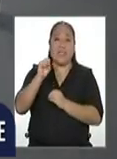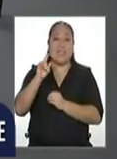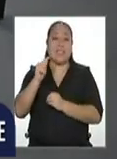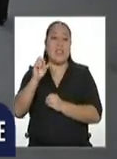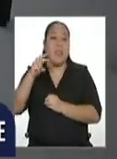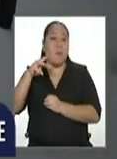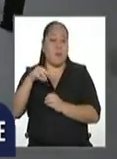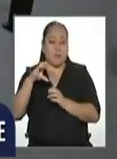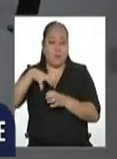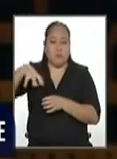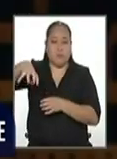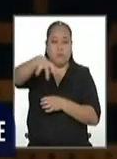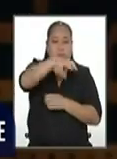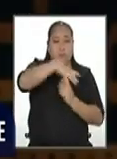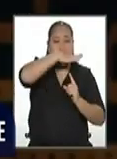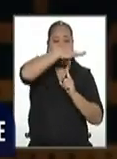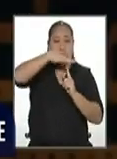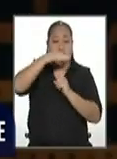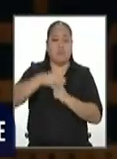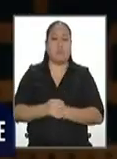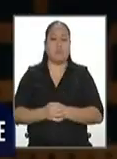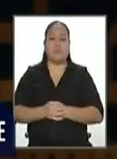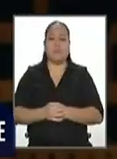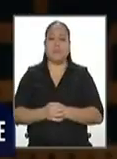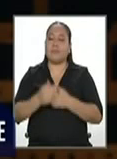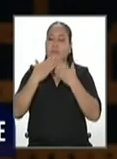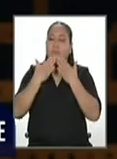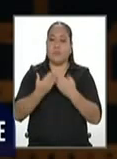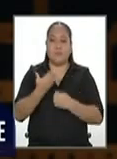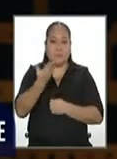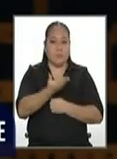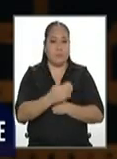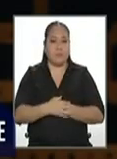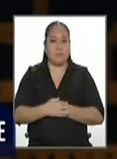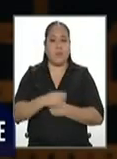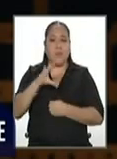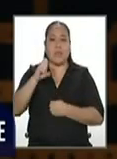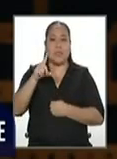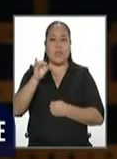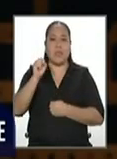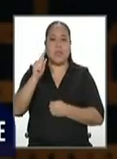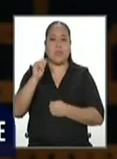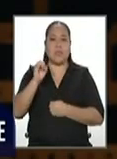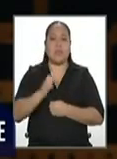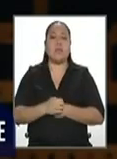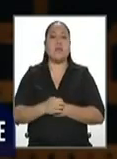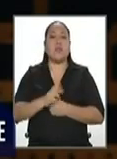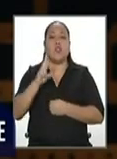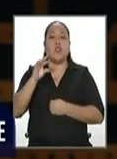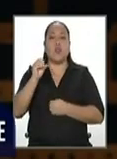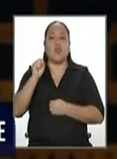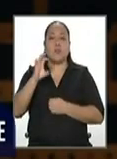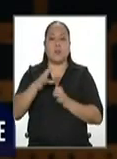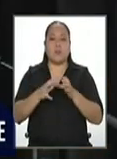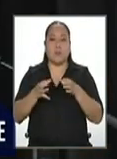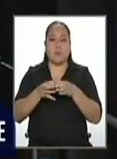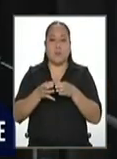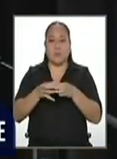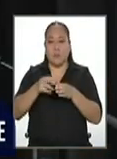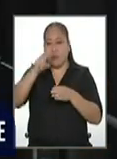Muchas gracias. Gracias. La señora Celeste Rosas, de Perú Libre.